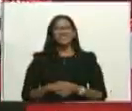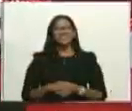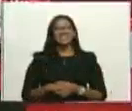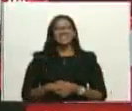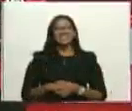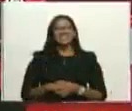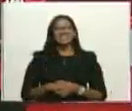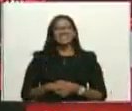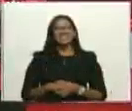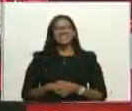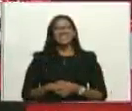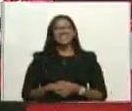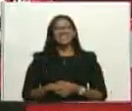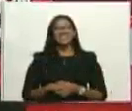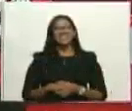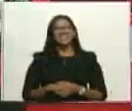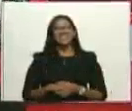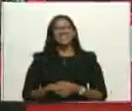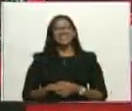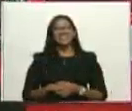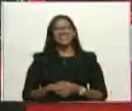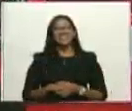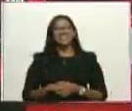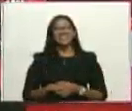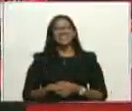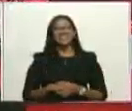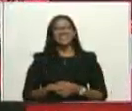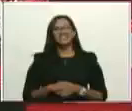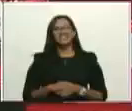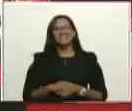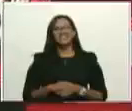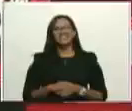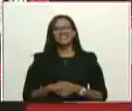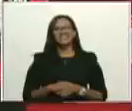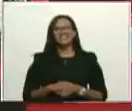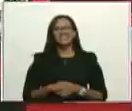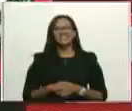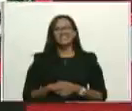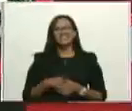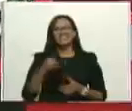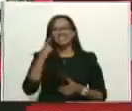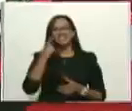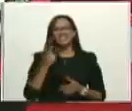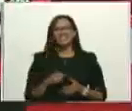ojito, anda. Un ojito. ¿Ojito? Mira. Ana. ¿Quién?